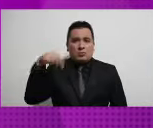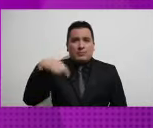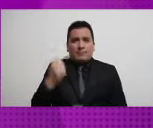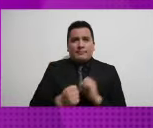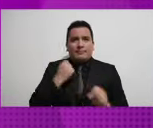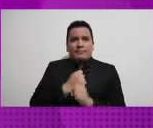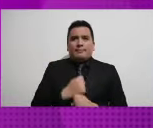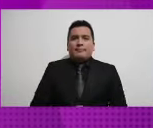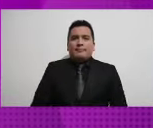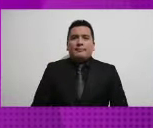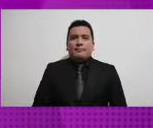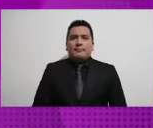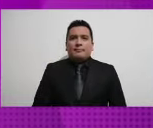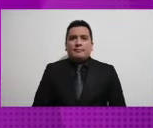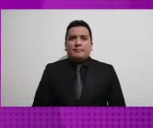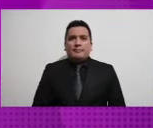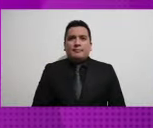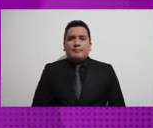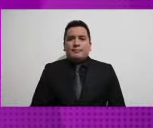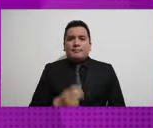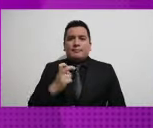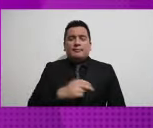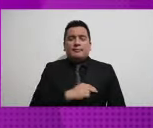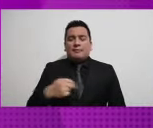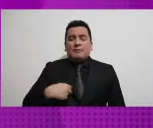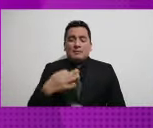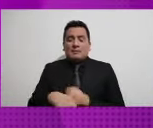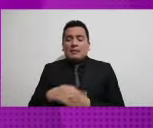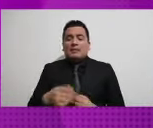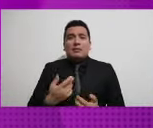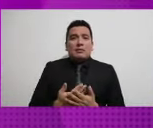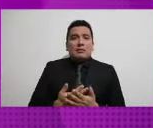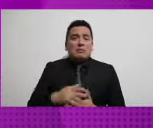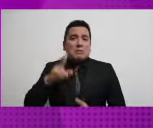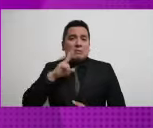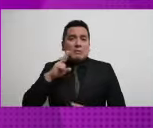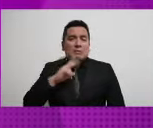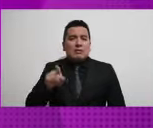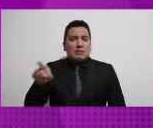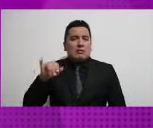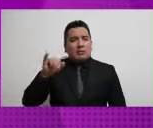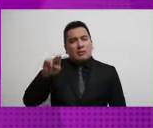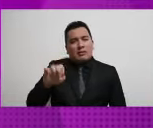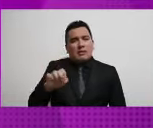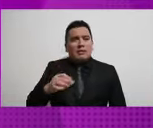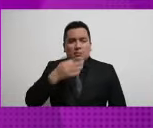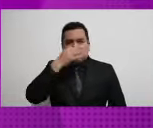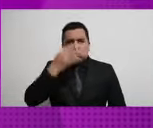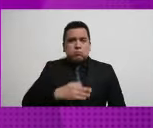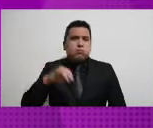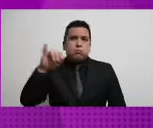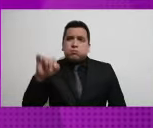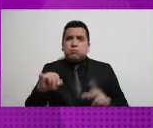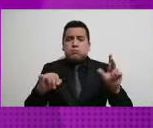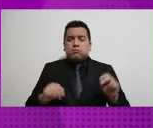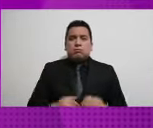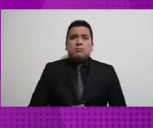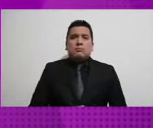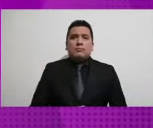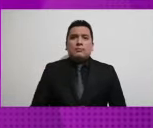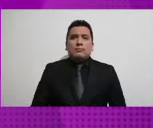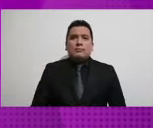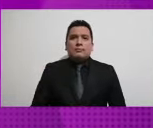de este año. Entonces estaremos a la espera de que el Instituto Nacional Electoral confirme esta fecha,